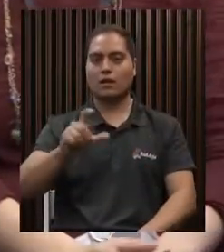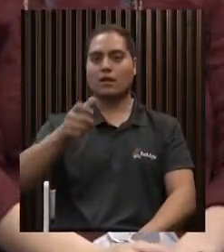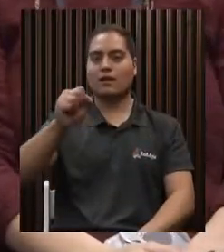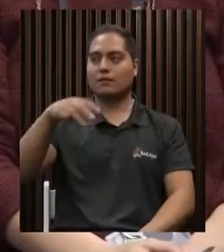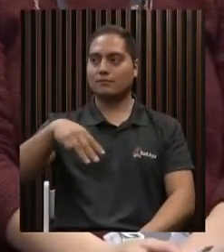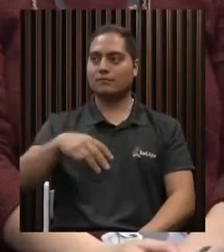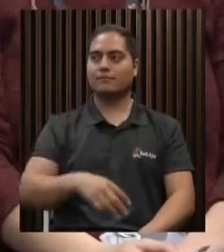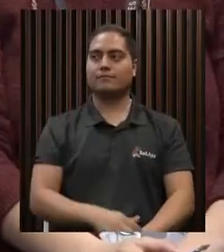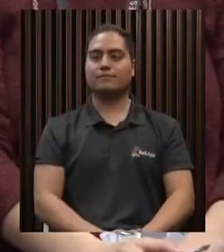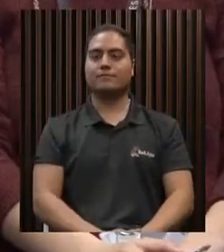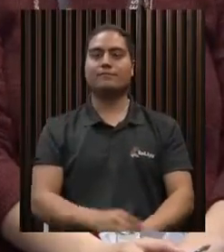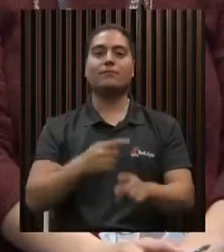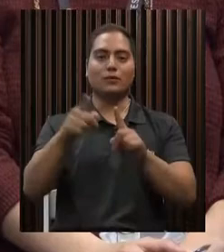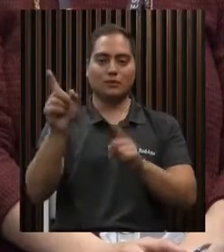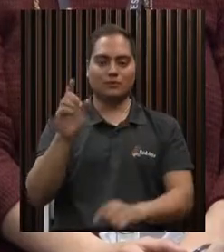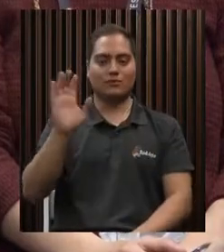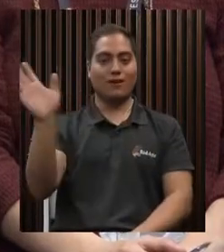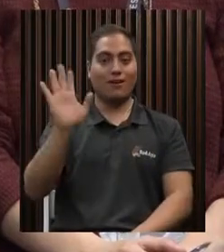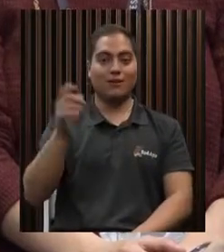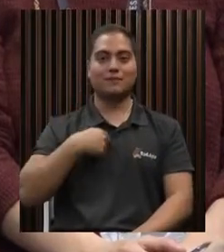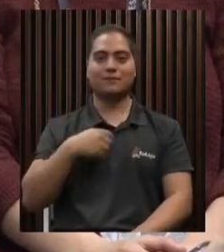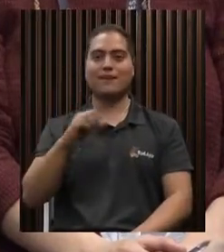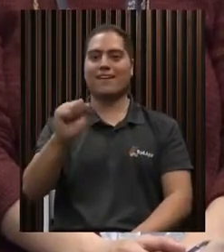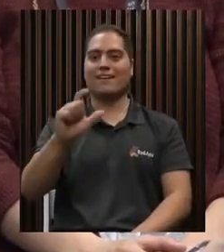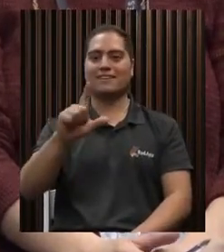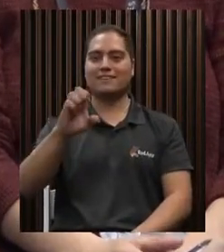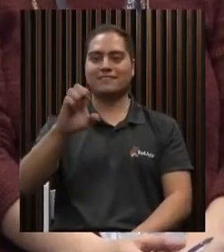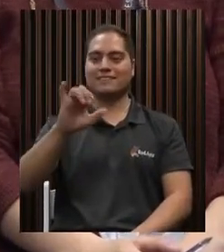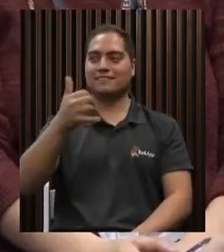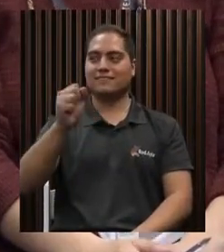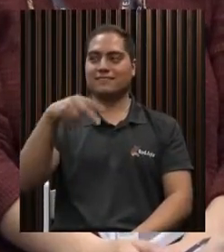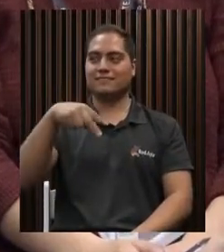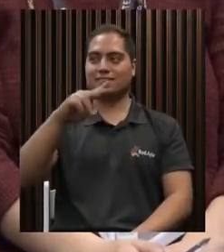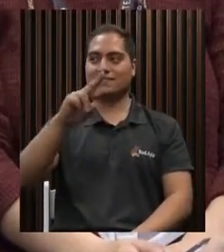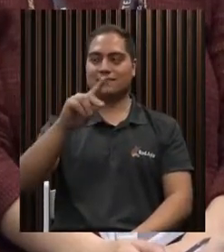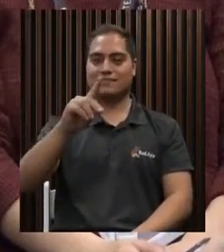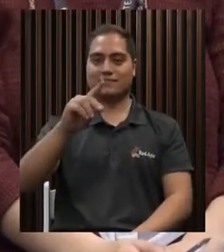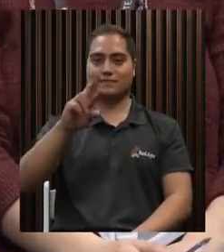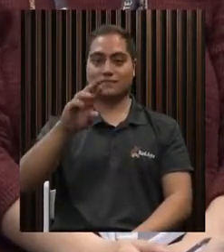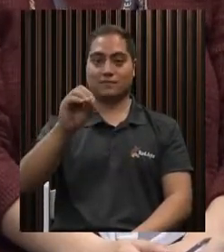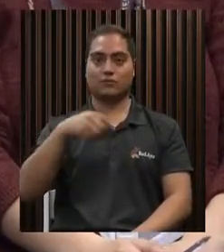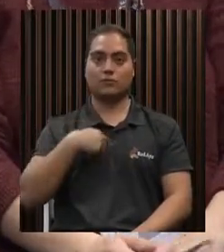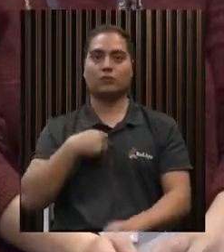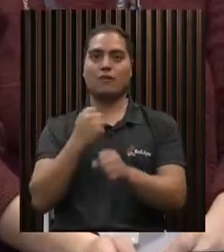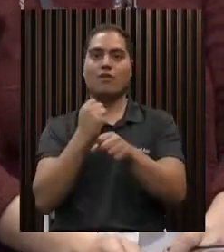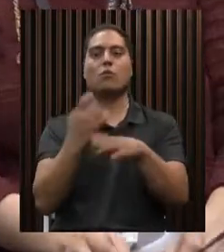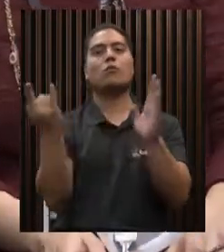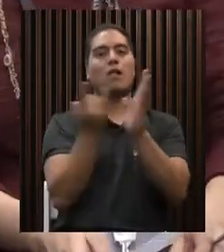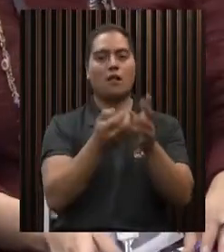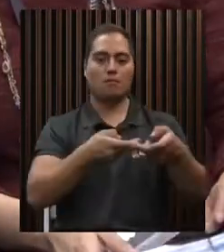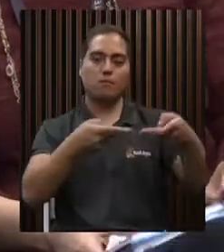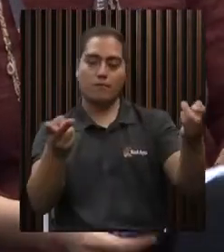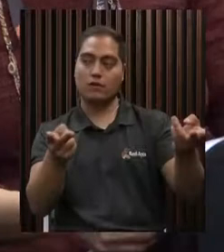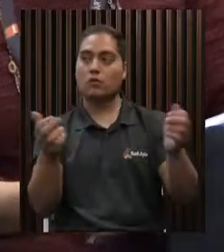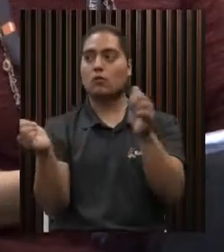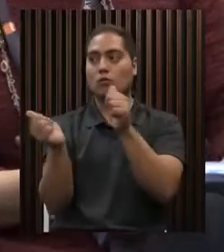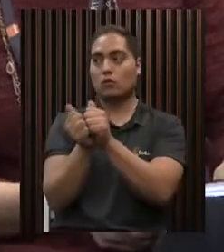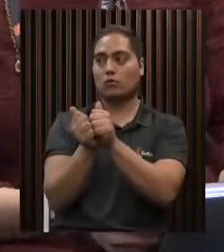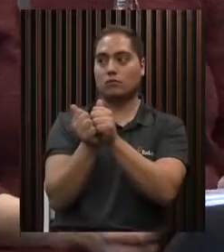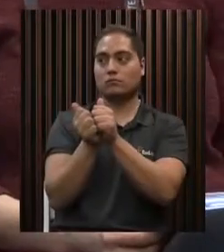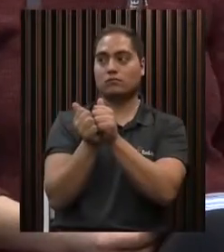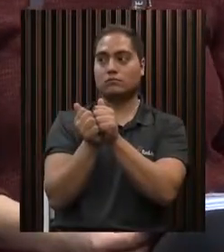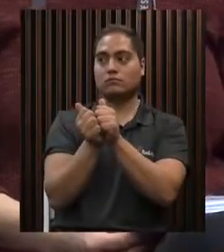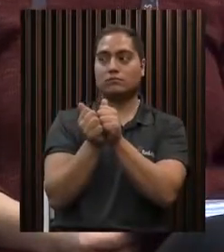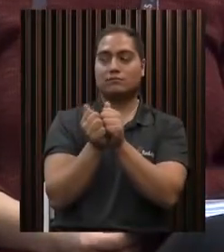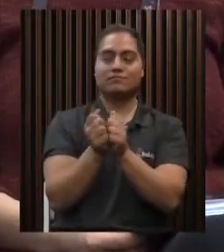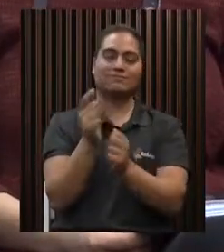Hola, mi nombre es Alejandro. Trabajo también en la unidad de públicos con la Bere. ¿Y qué me gustaría llevar de hoy día?